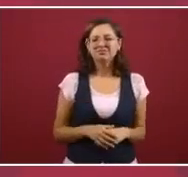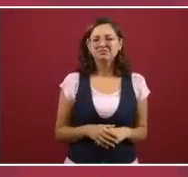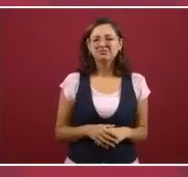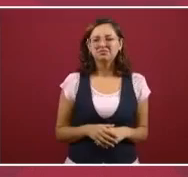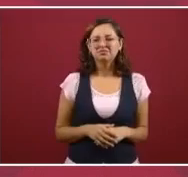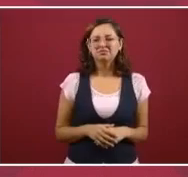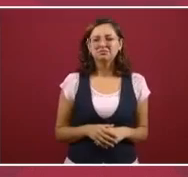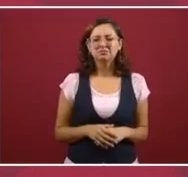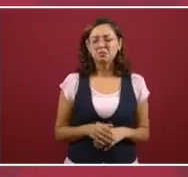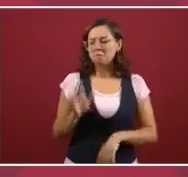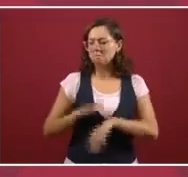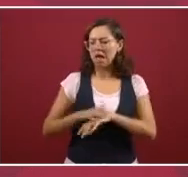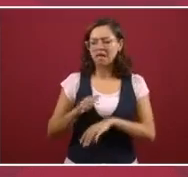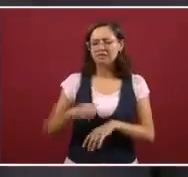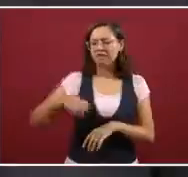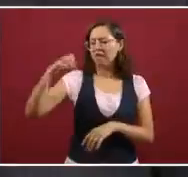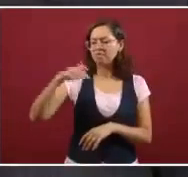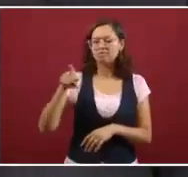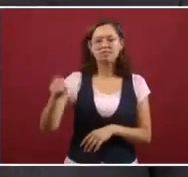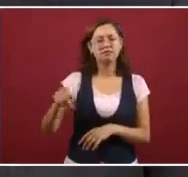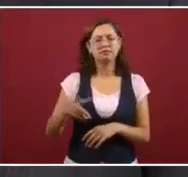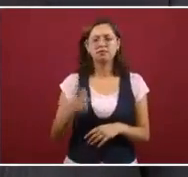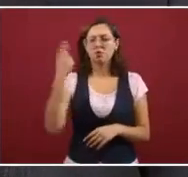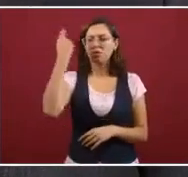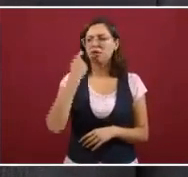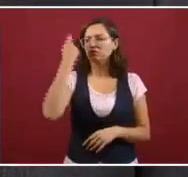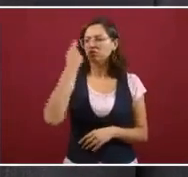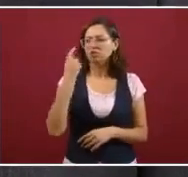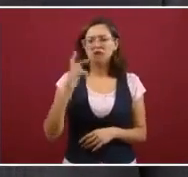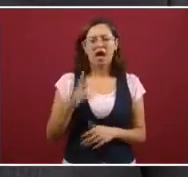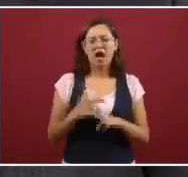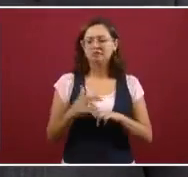aumentar la edad de jubilación,